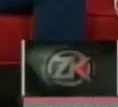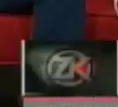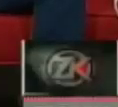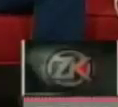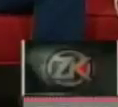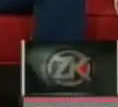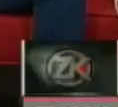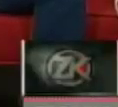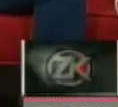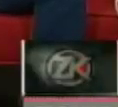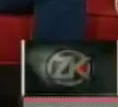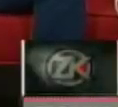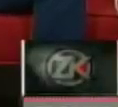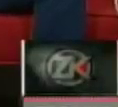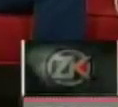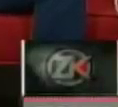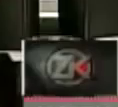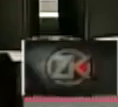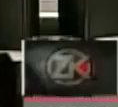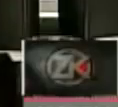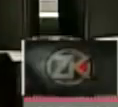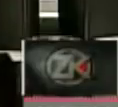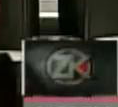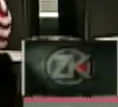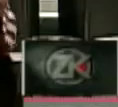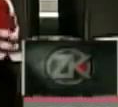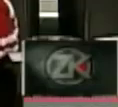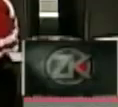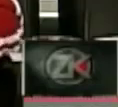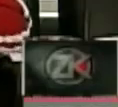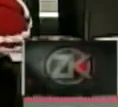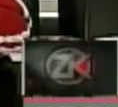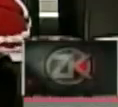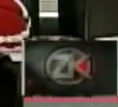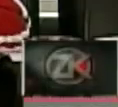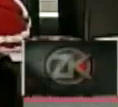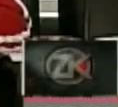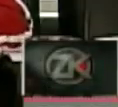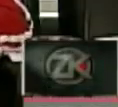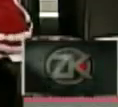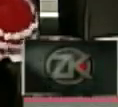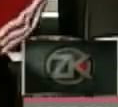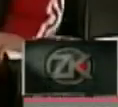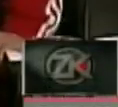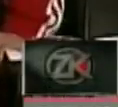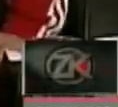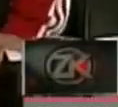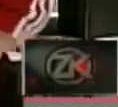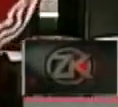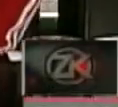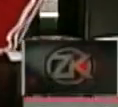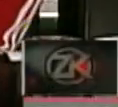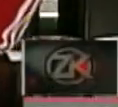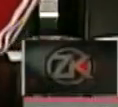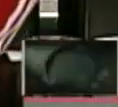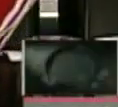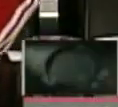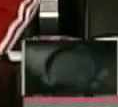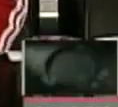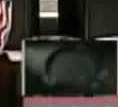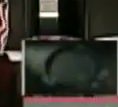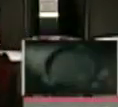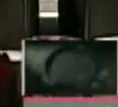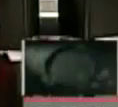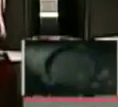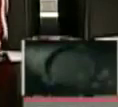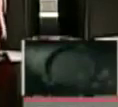no sé en dónde anda. El bullying, no, chamo. También, bueno, han pasado bastantes cosas. Y bueno, solidaridad ante